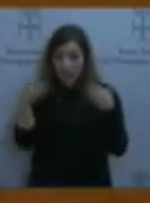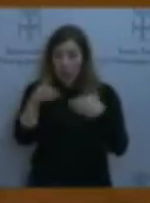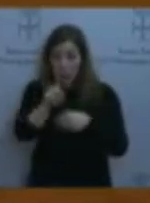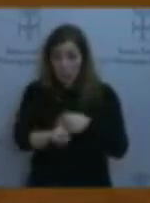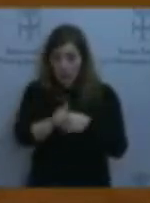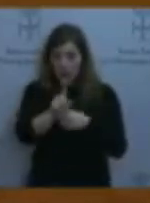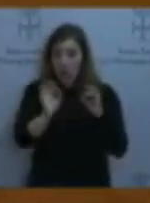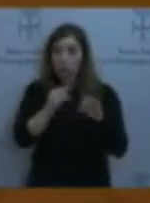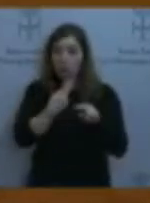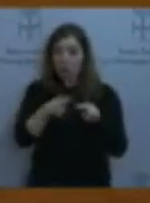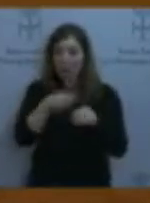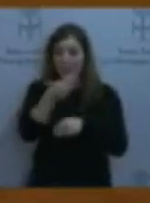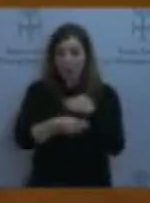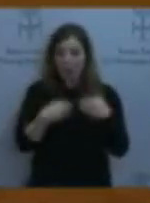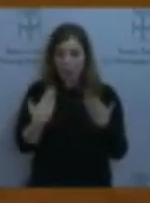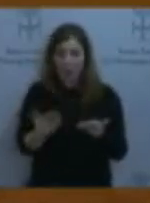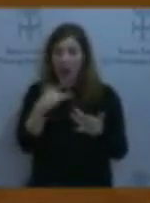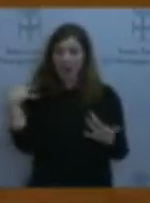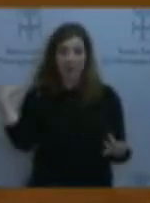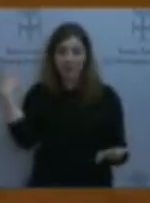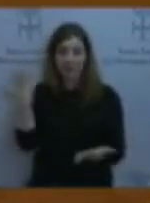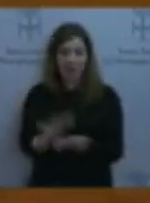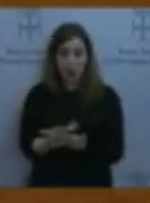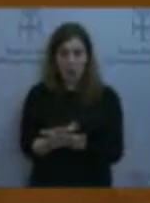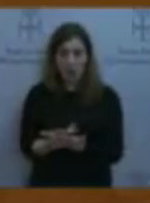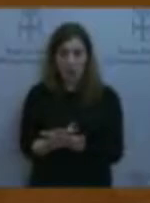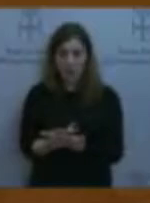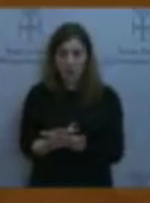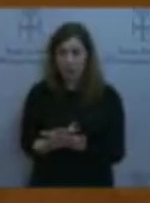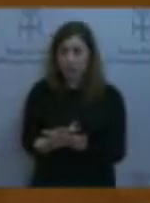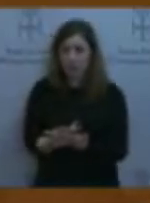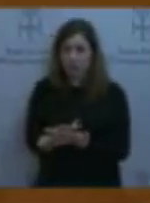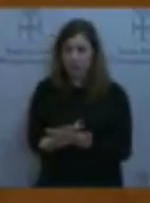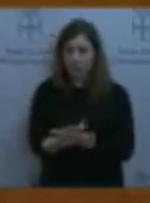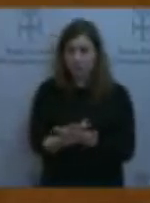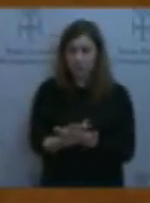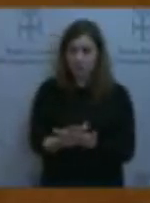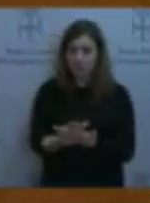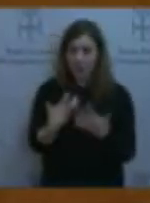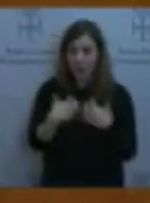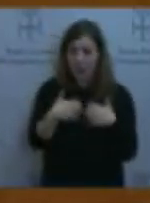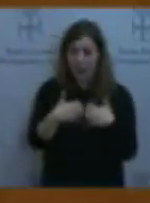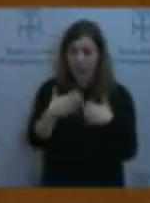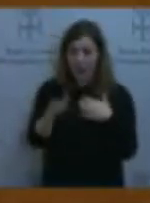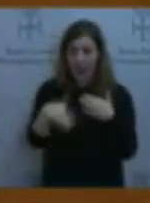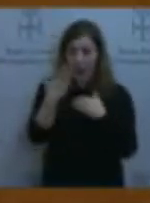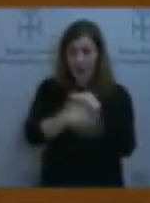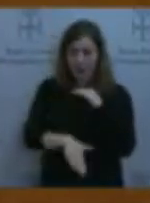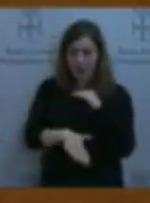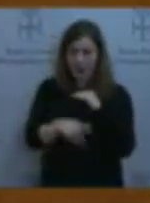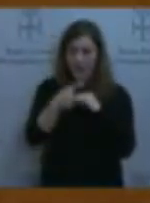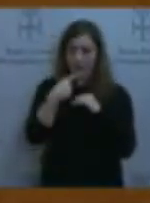ahora fueron de tener la maquinaria al límite y tirar de desguace para reponer piezas,